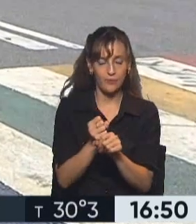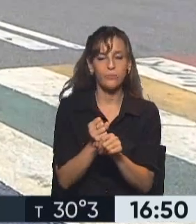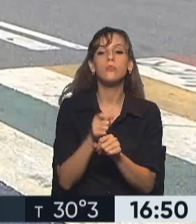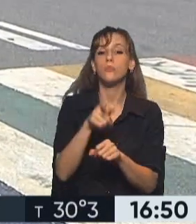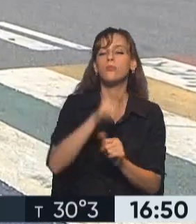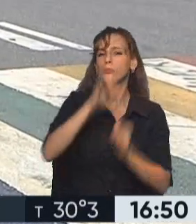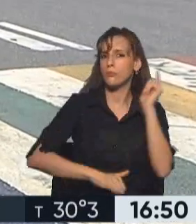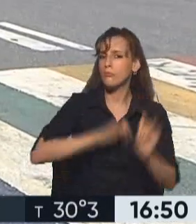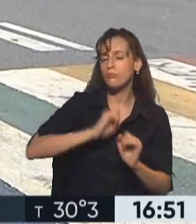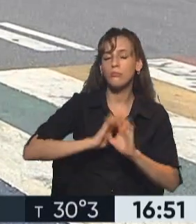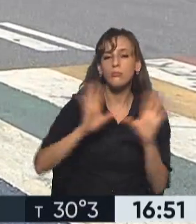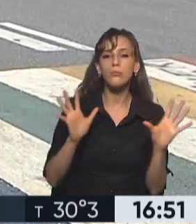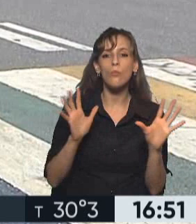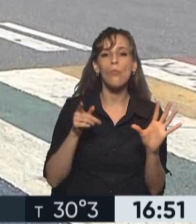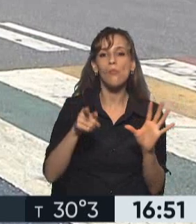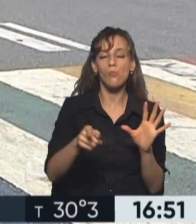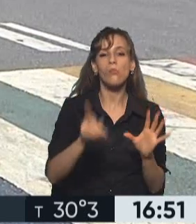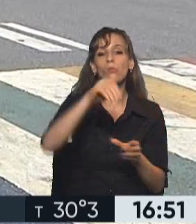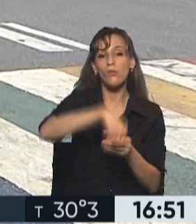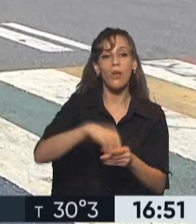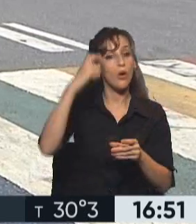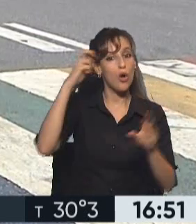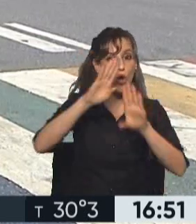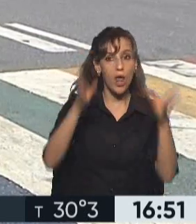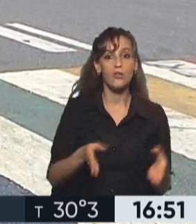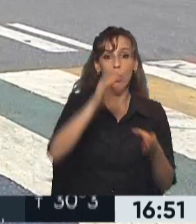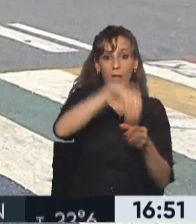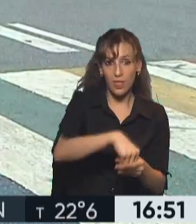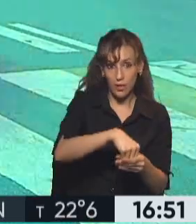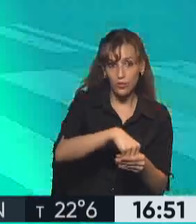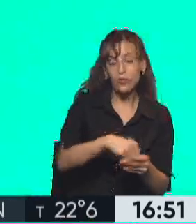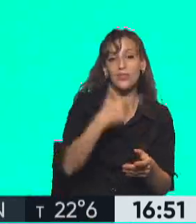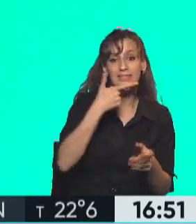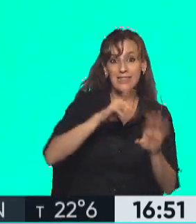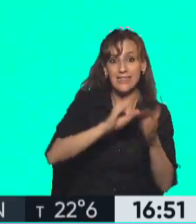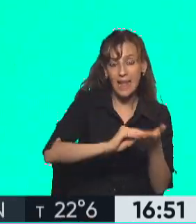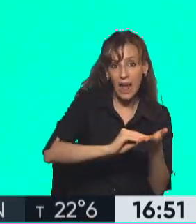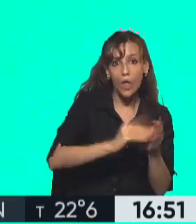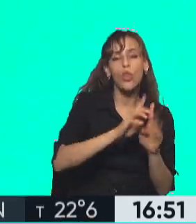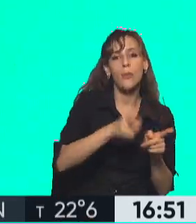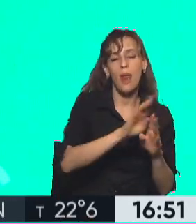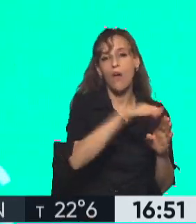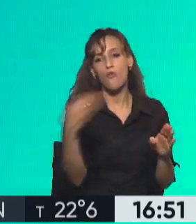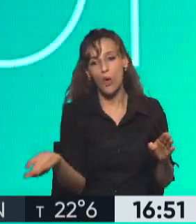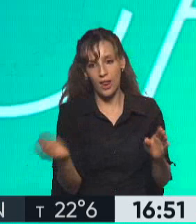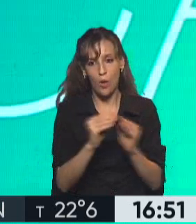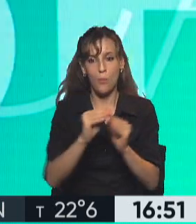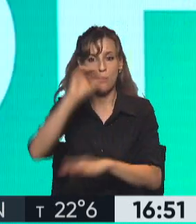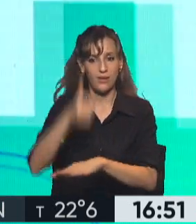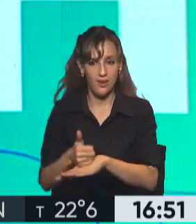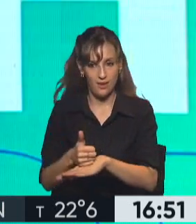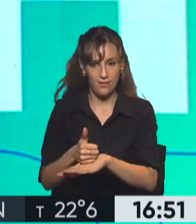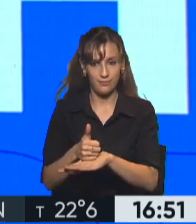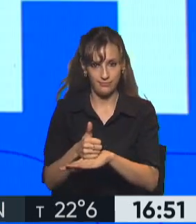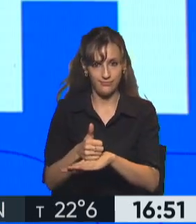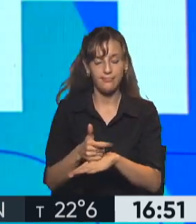la visión, ¿eh?, desde un lugar, desde el interior del Congreso, desde la Cámara Alta, desde el Senado, y también desde el exterior. Fue protagonista hace una semana por